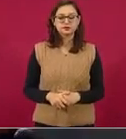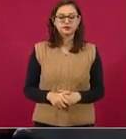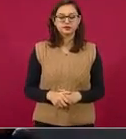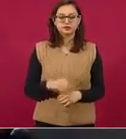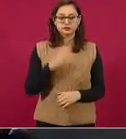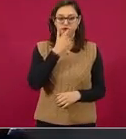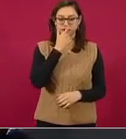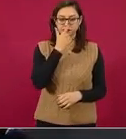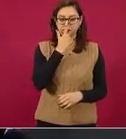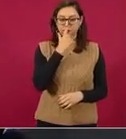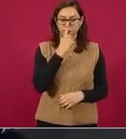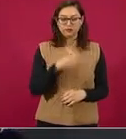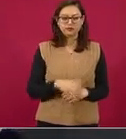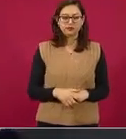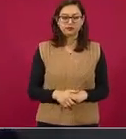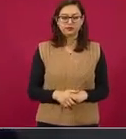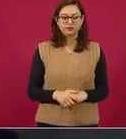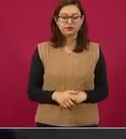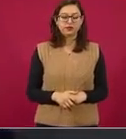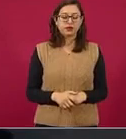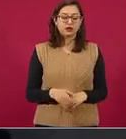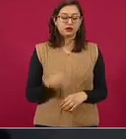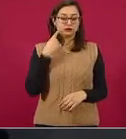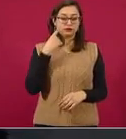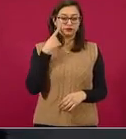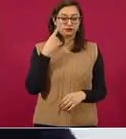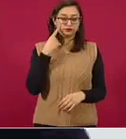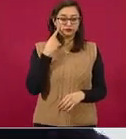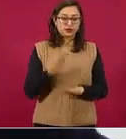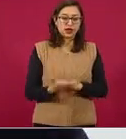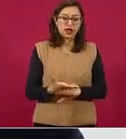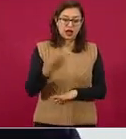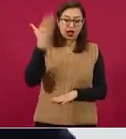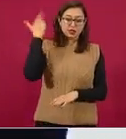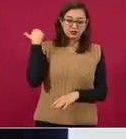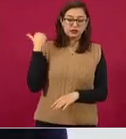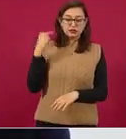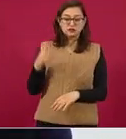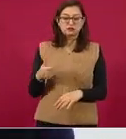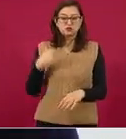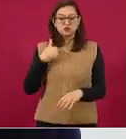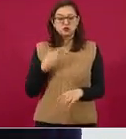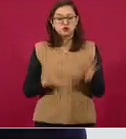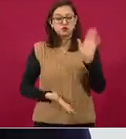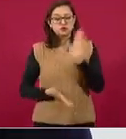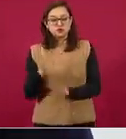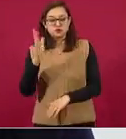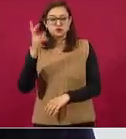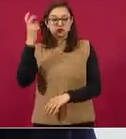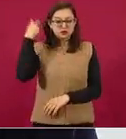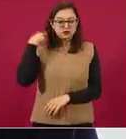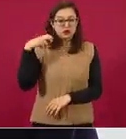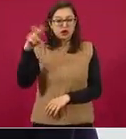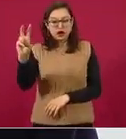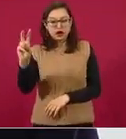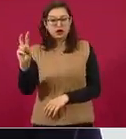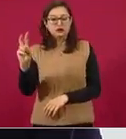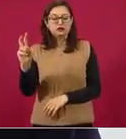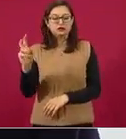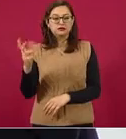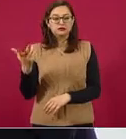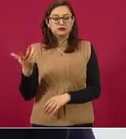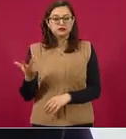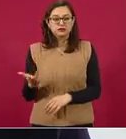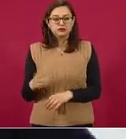iba yo a alguna parte, ya lo he platicado eso, en un avión, y